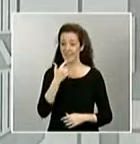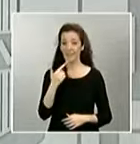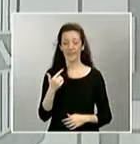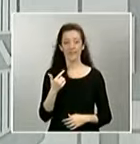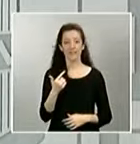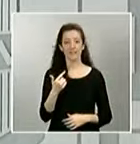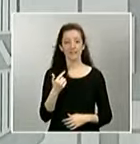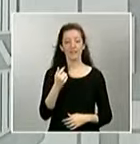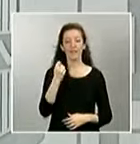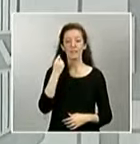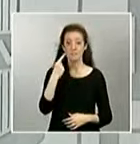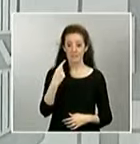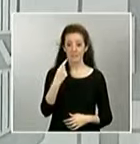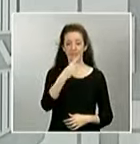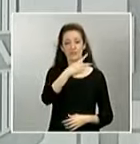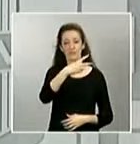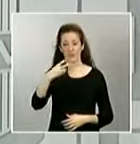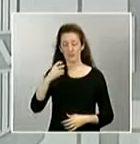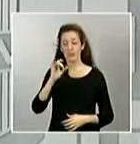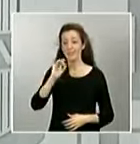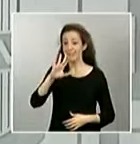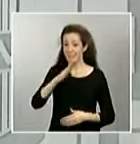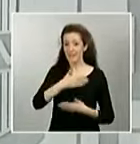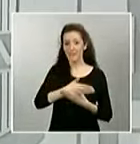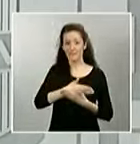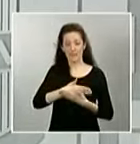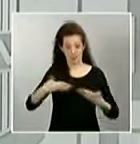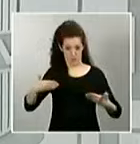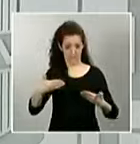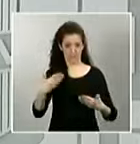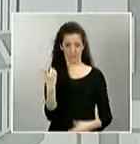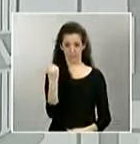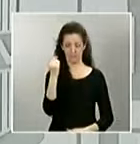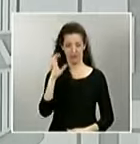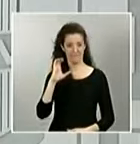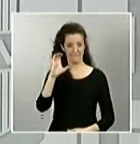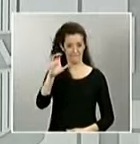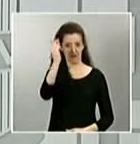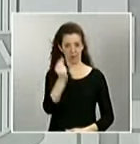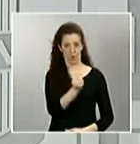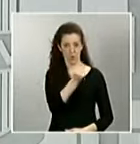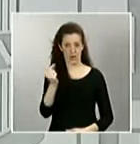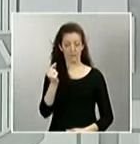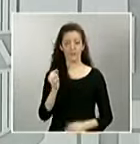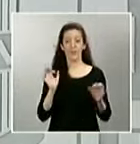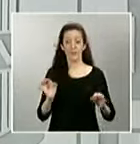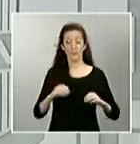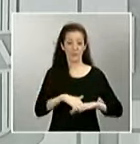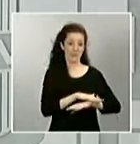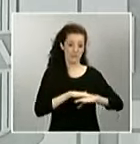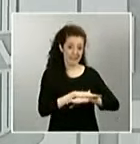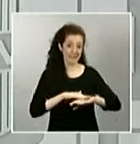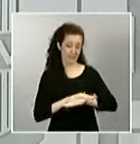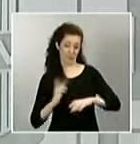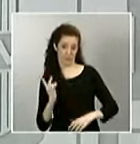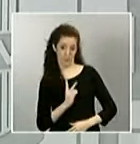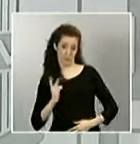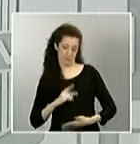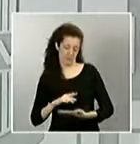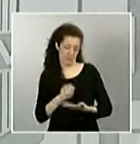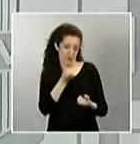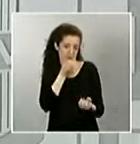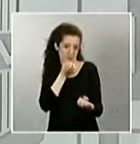.215 millones en el día exacto en el que el ministro Escrivá y yo misma les estamos hablando. Por tanto, las